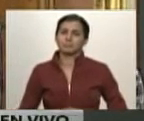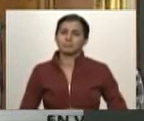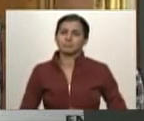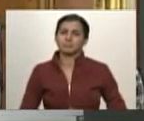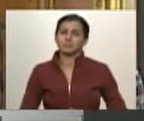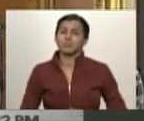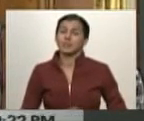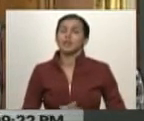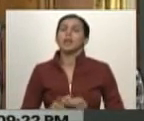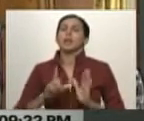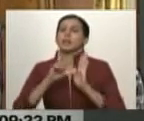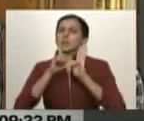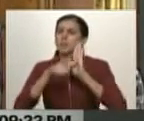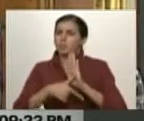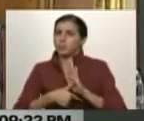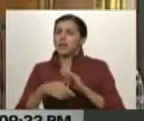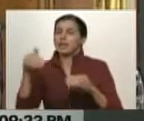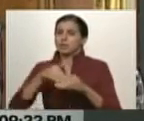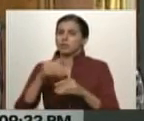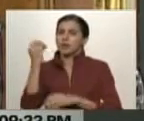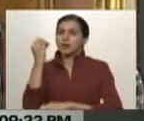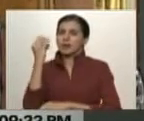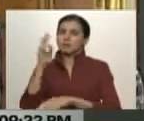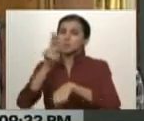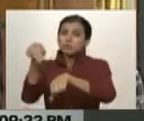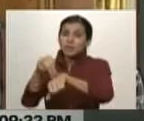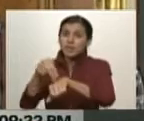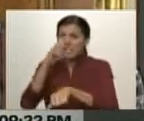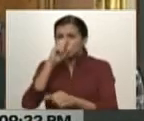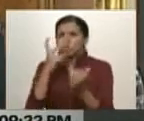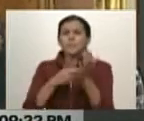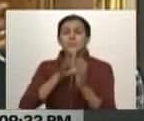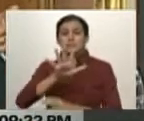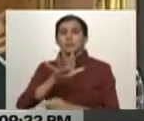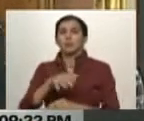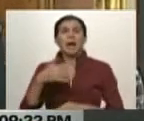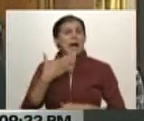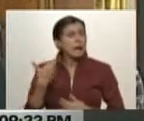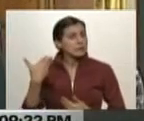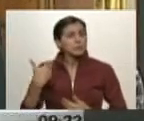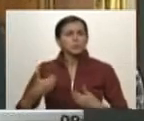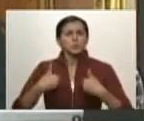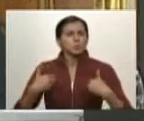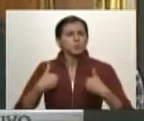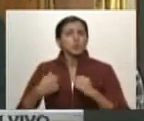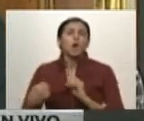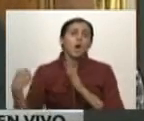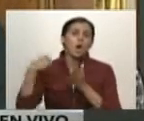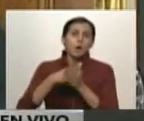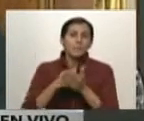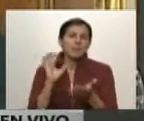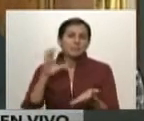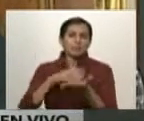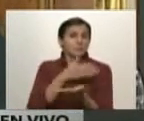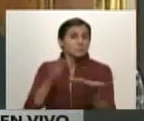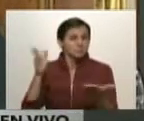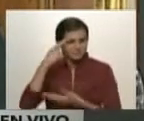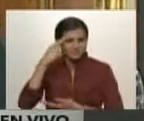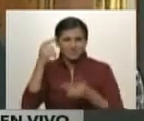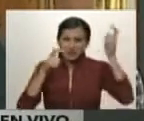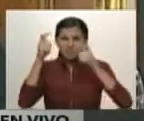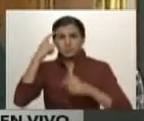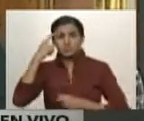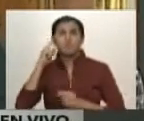y luego vinieron las elecciones de la asamblea nacional 2005 de poder pasar golpes de estado este es algo de famoso para que no lo